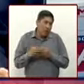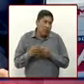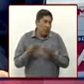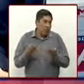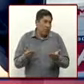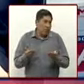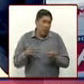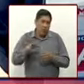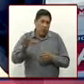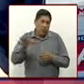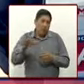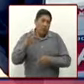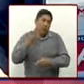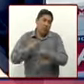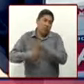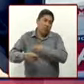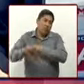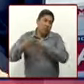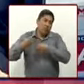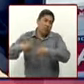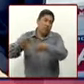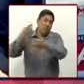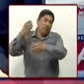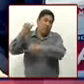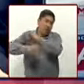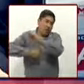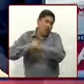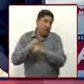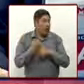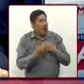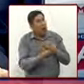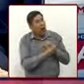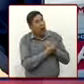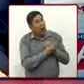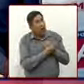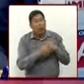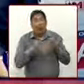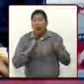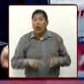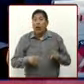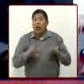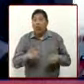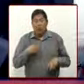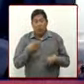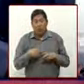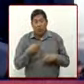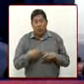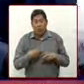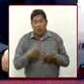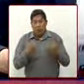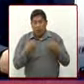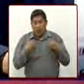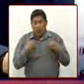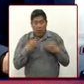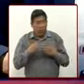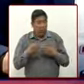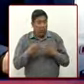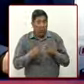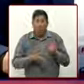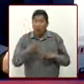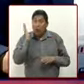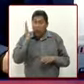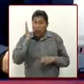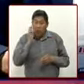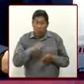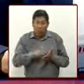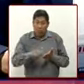en el sector exportador? ¿Están en los bancos? Porque la gente tiene problemas para conseguir dólares en este momento. ¿Se fueron los dólares en